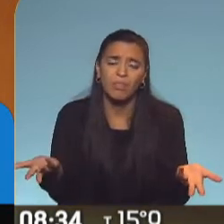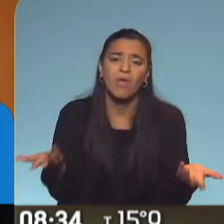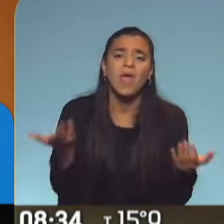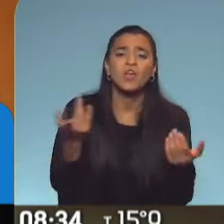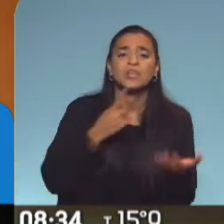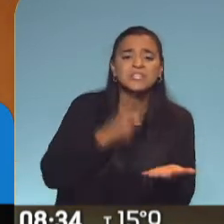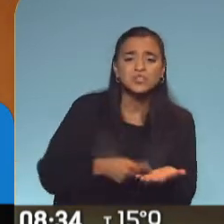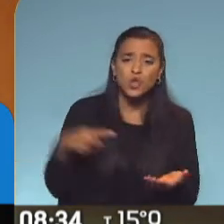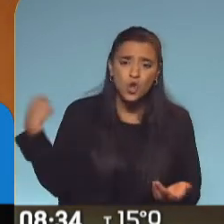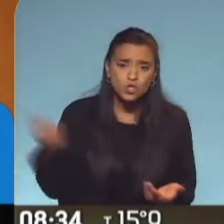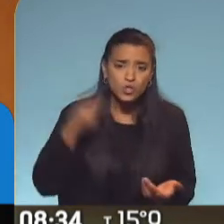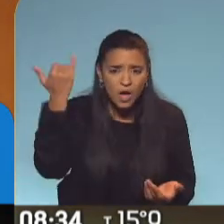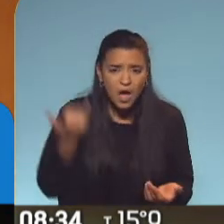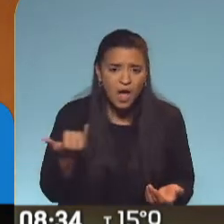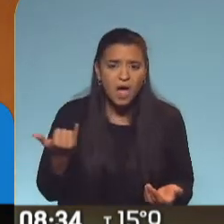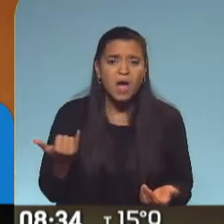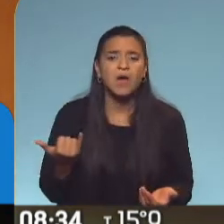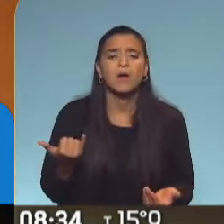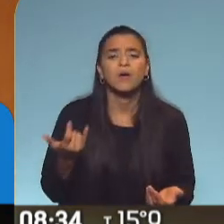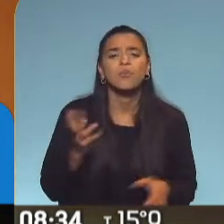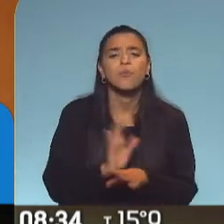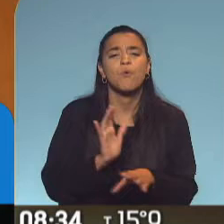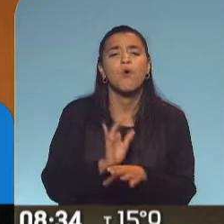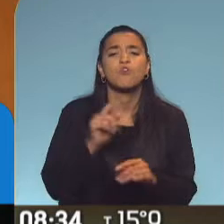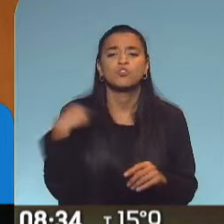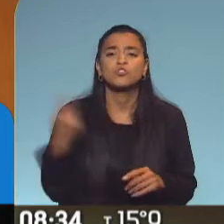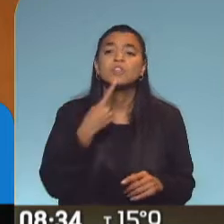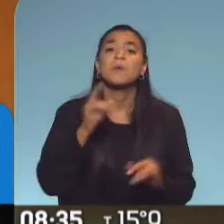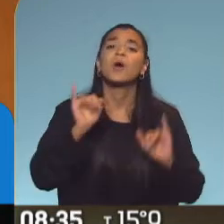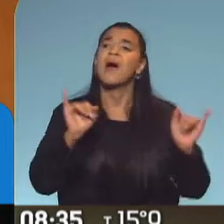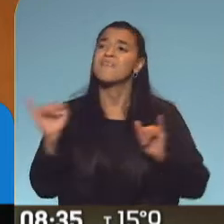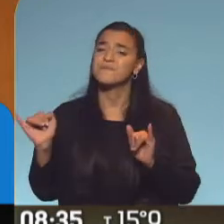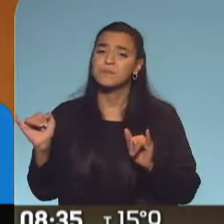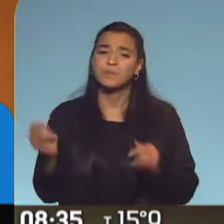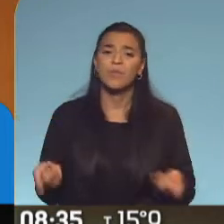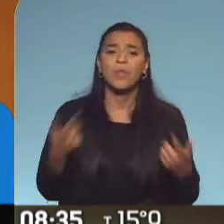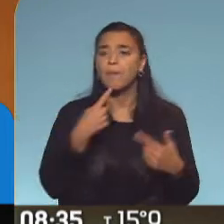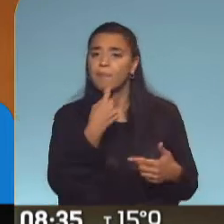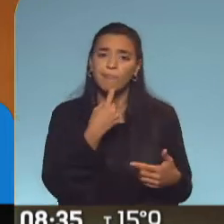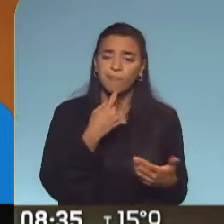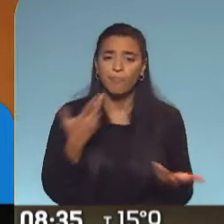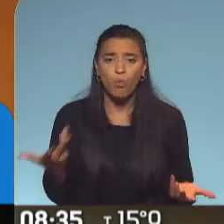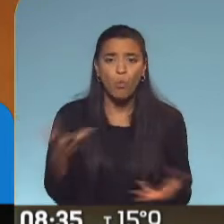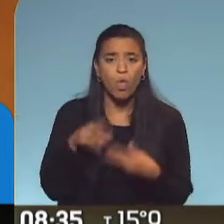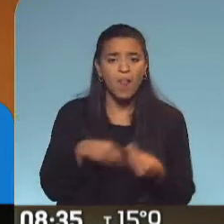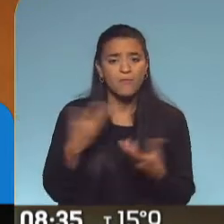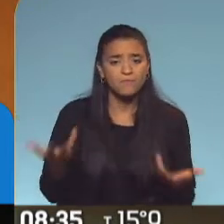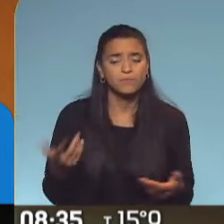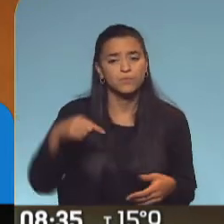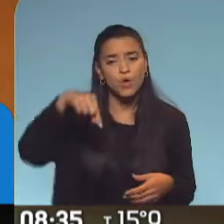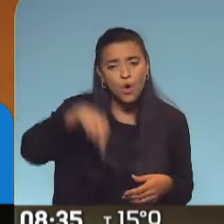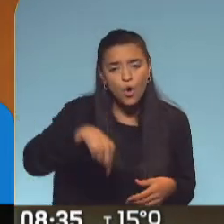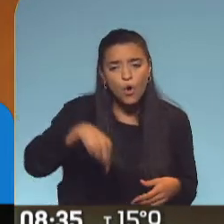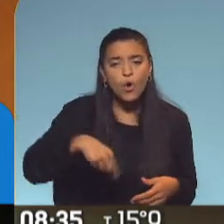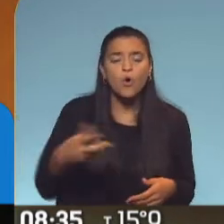decisión que nosotros tomamos o cada afirmación que realizamos implica generar incertidumbre. Hoy en las